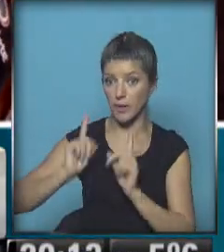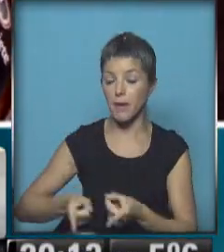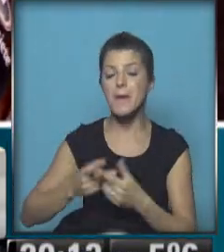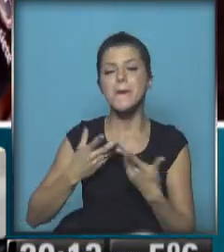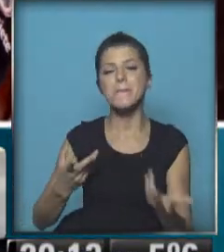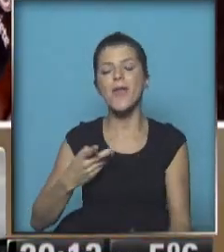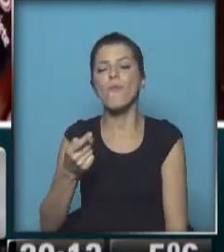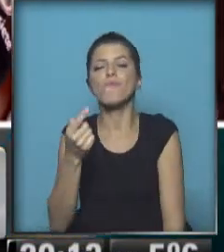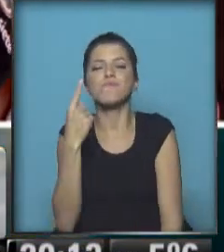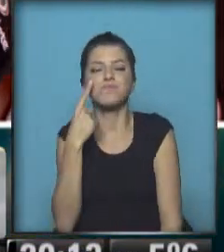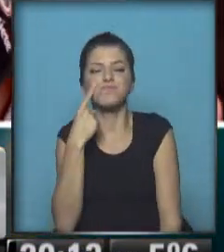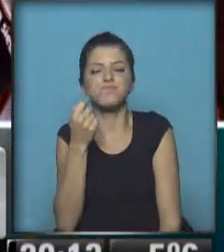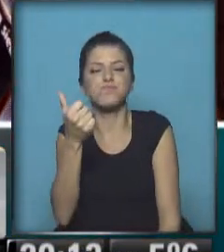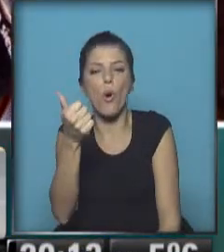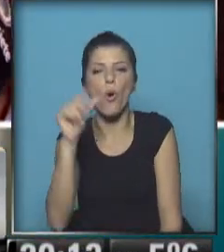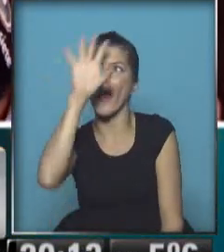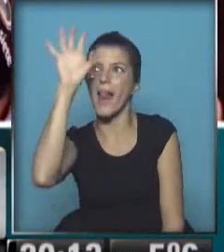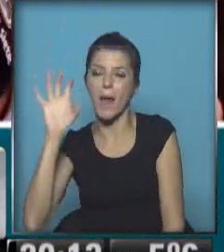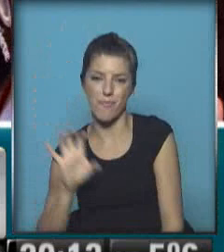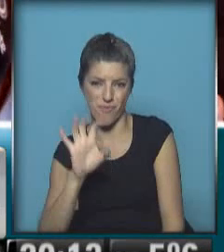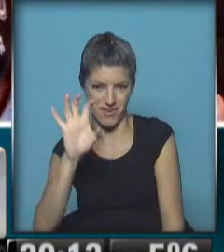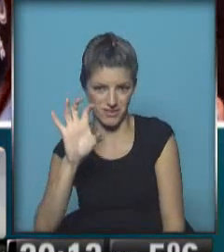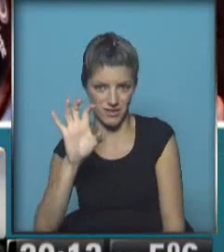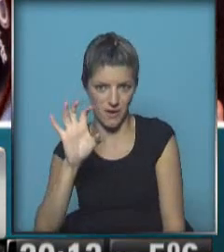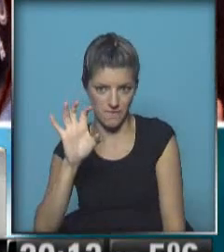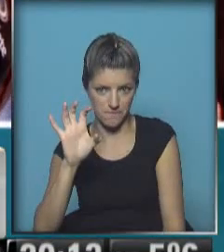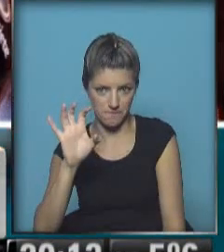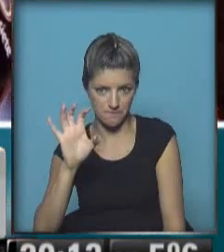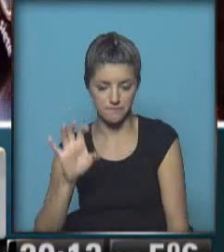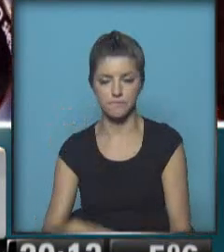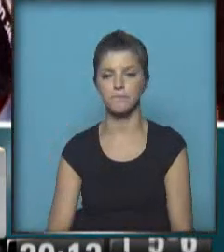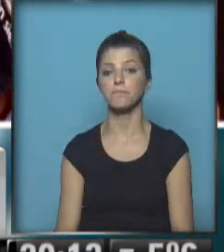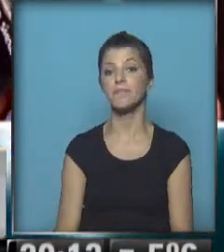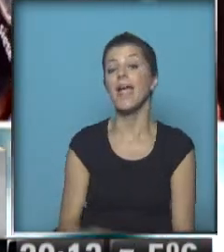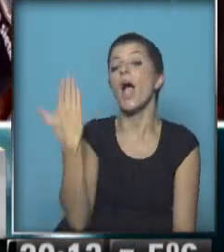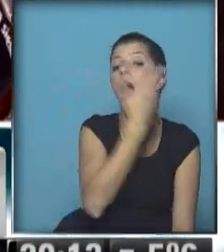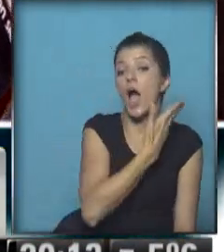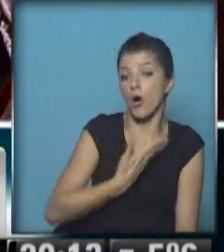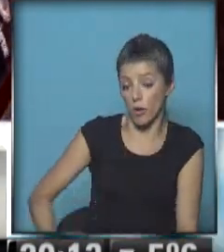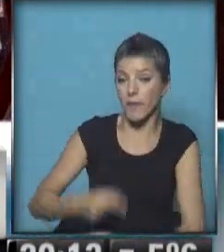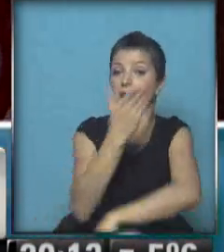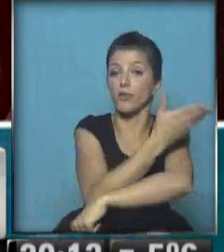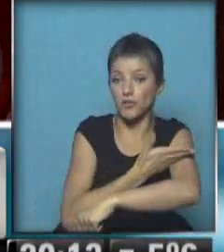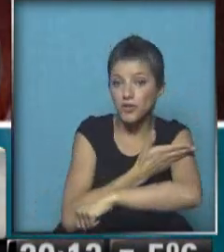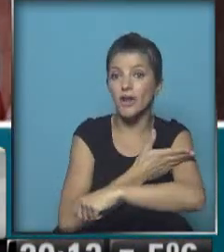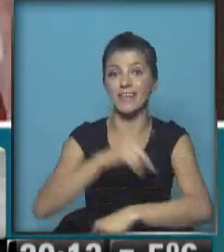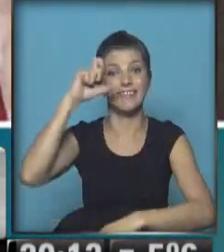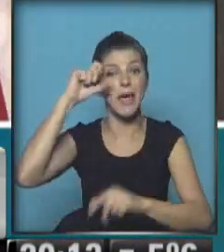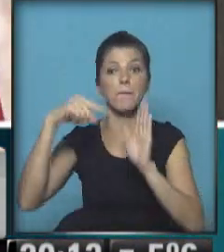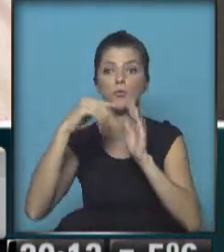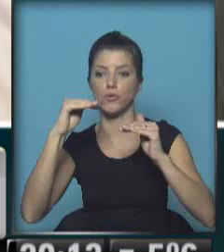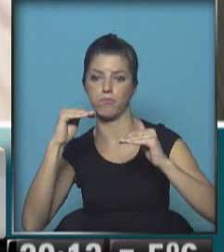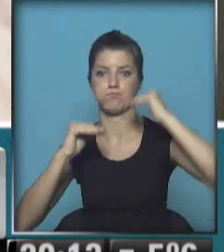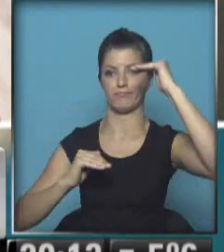poco conocimiento en el resto del país y prácticamente el gobernador cioli le sacaba casi 10 puntos de